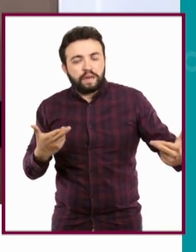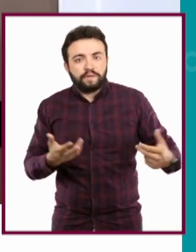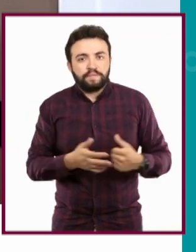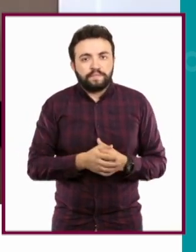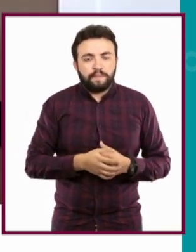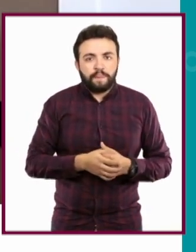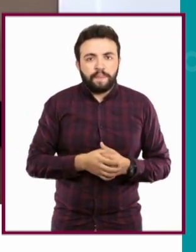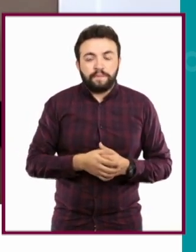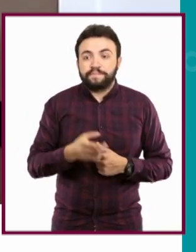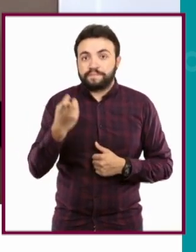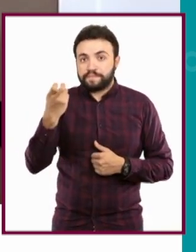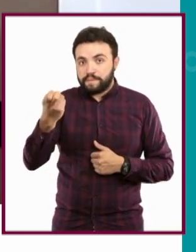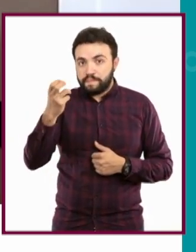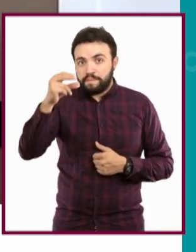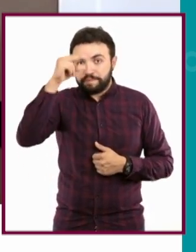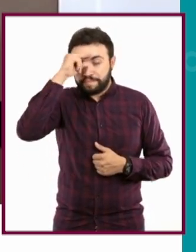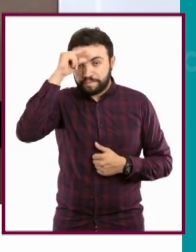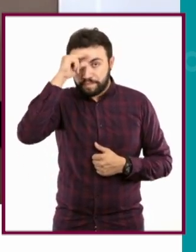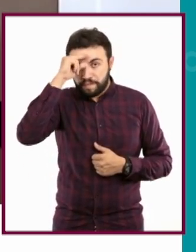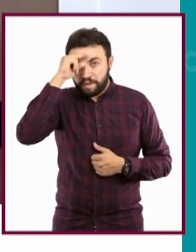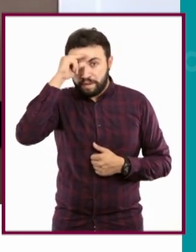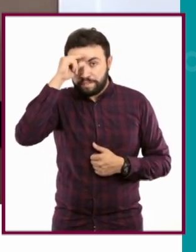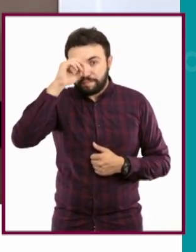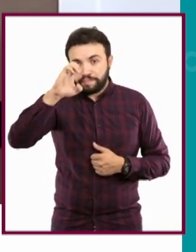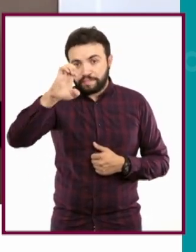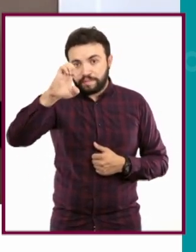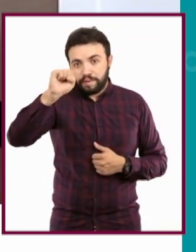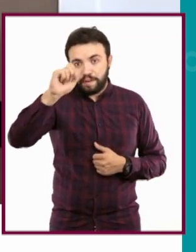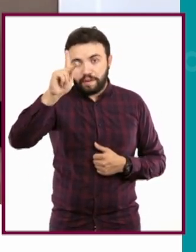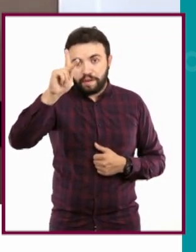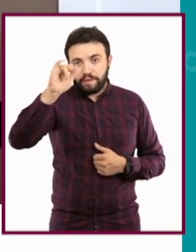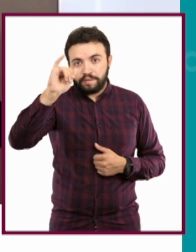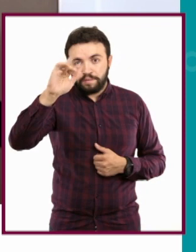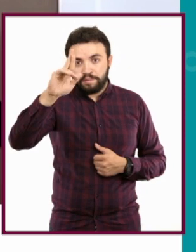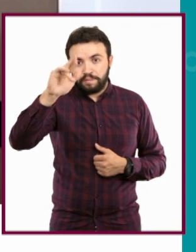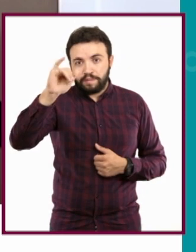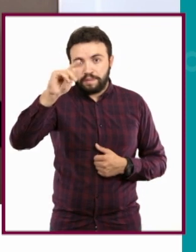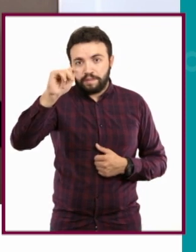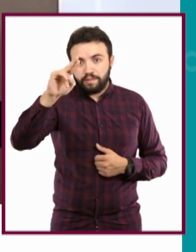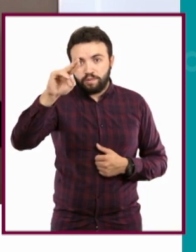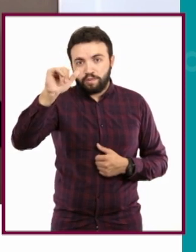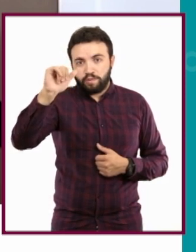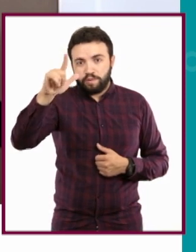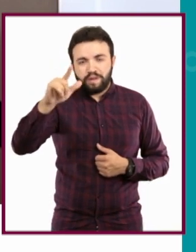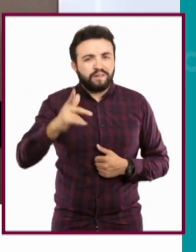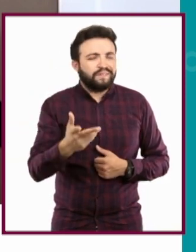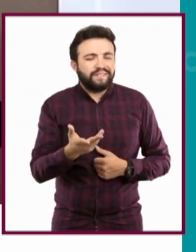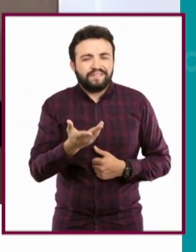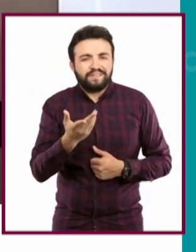¿no? Eso es la inteligencia espiritual. No tiene que ver con la religión,